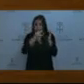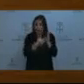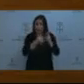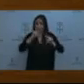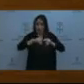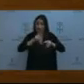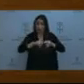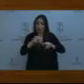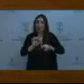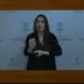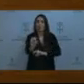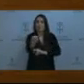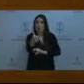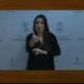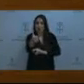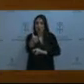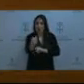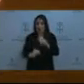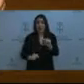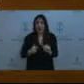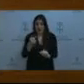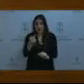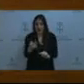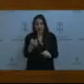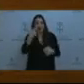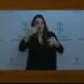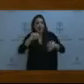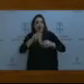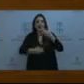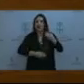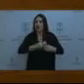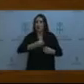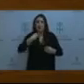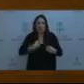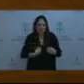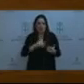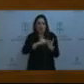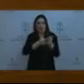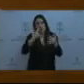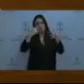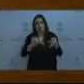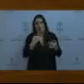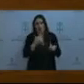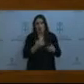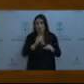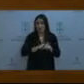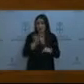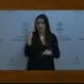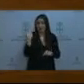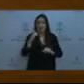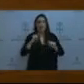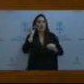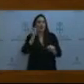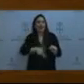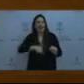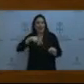debería de aprobar se ejecuta tal y como el plan garantiza. El martes pasado escuchábamos a la directora general